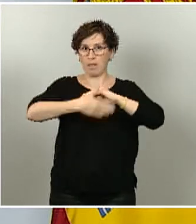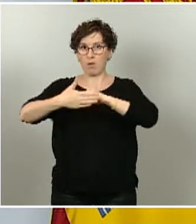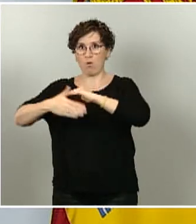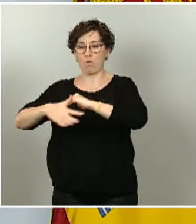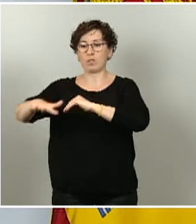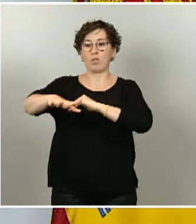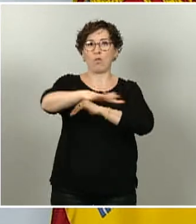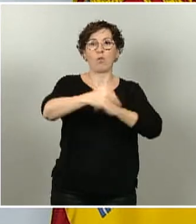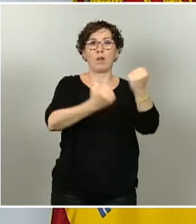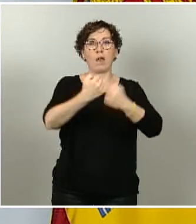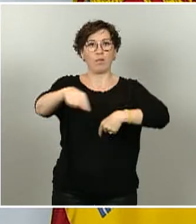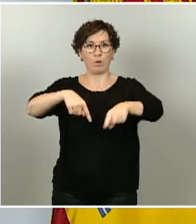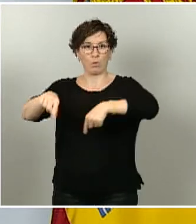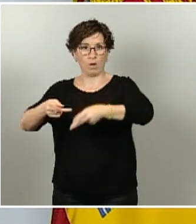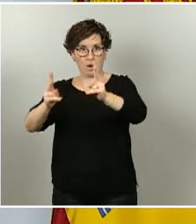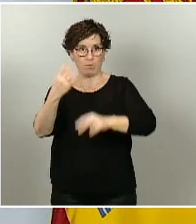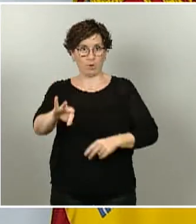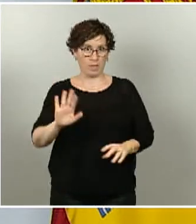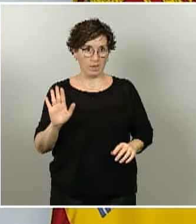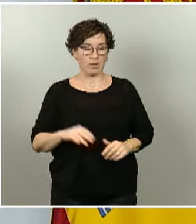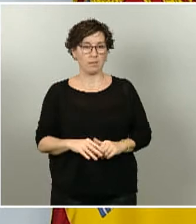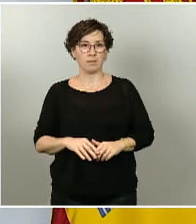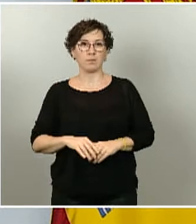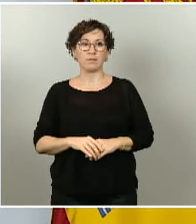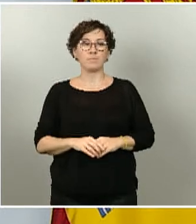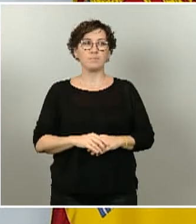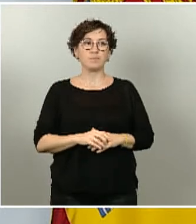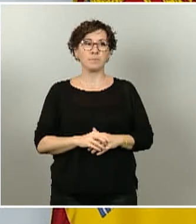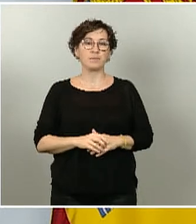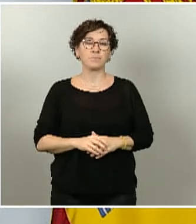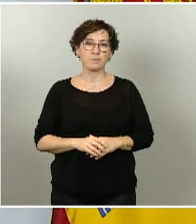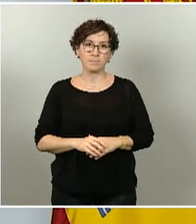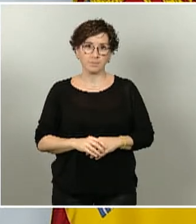de vehículos en parte de su espacio central.